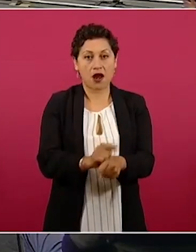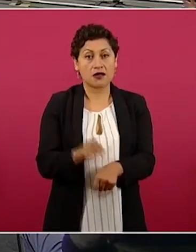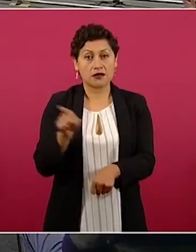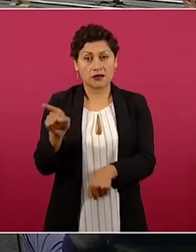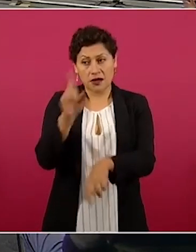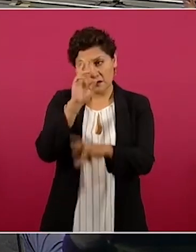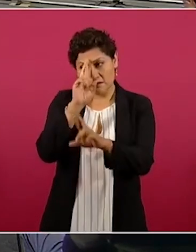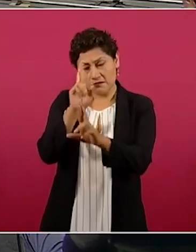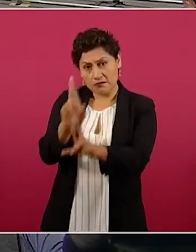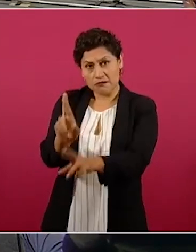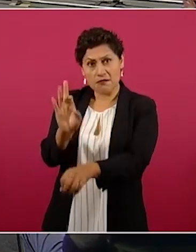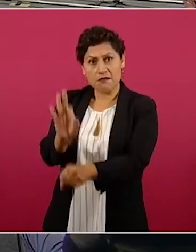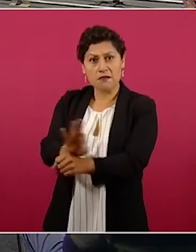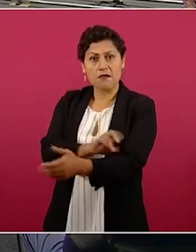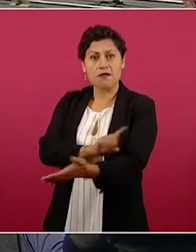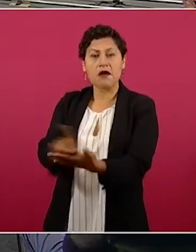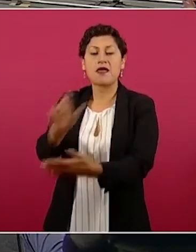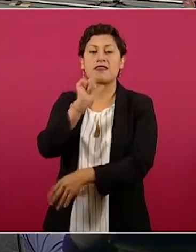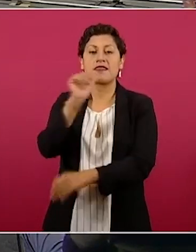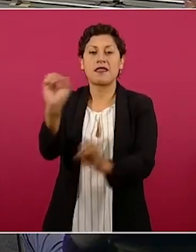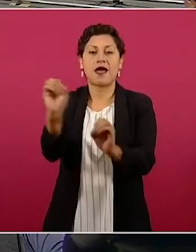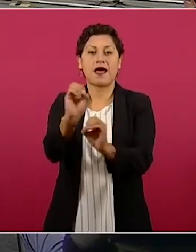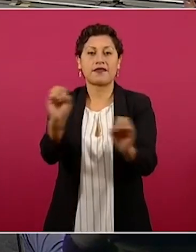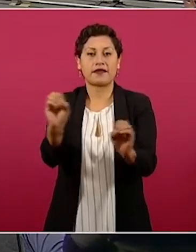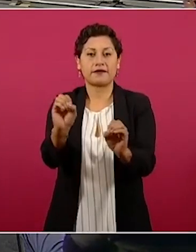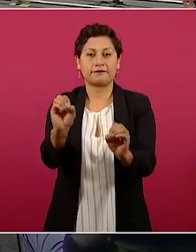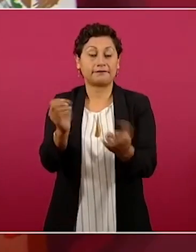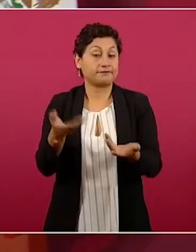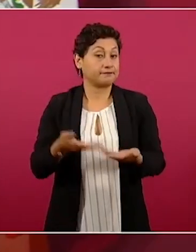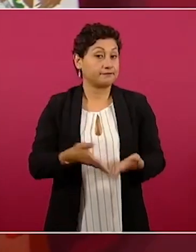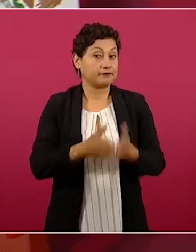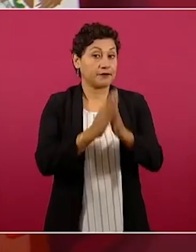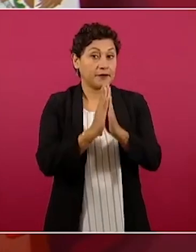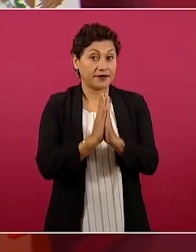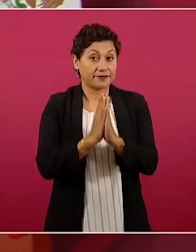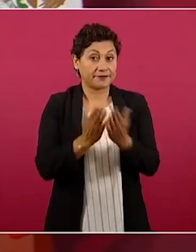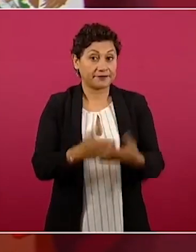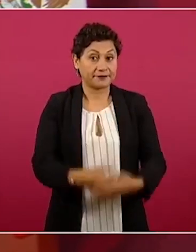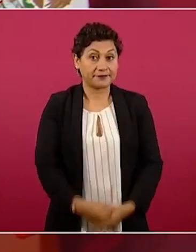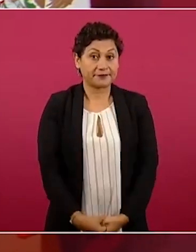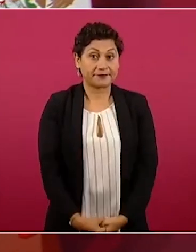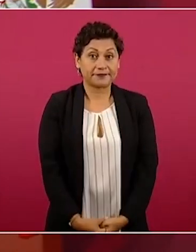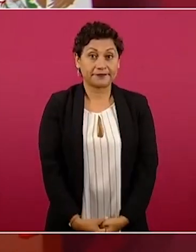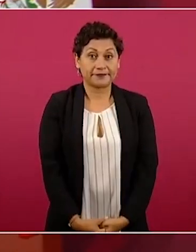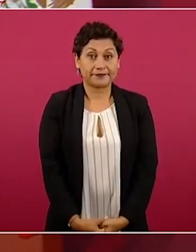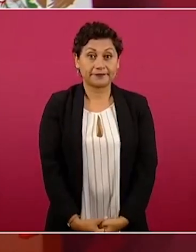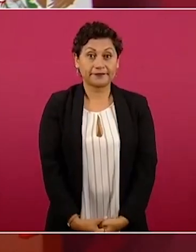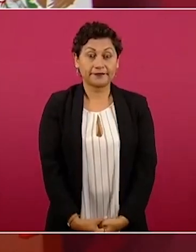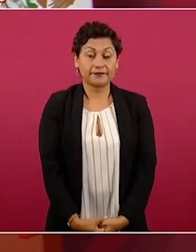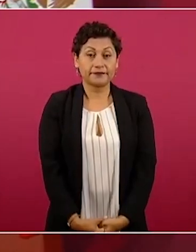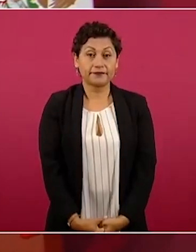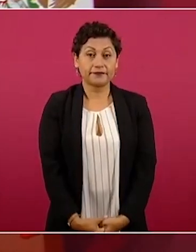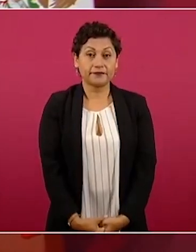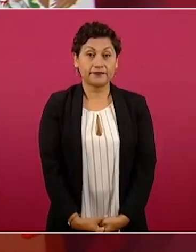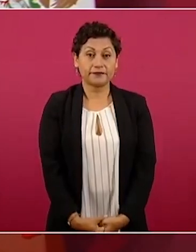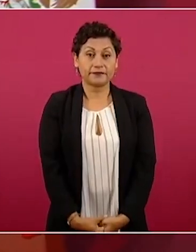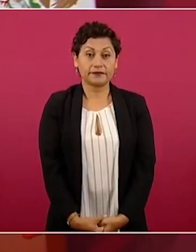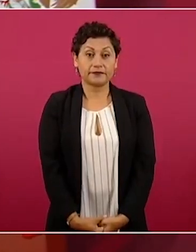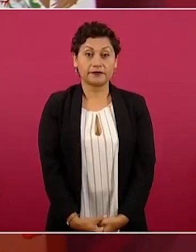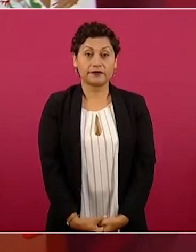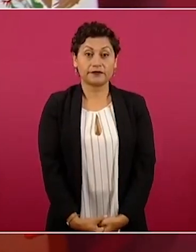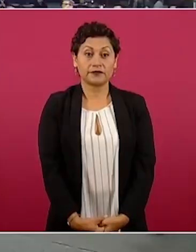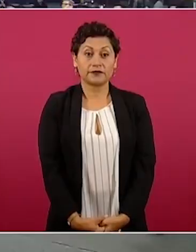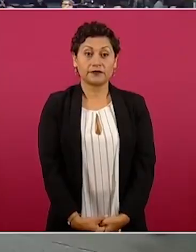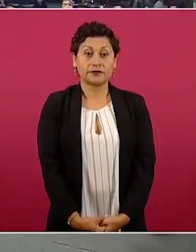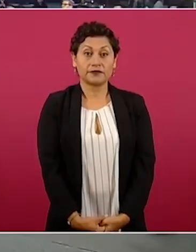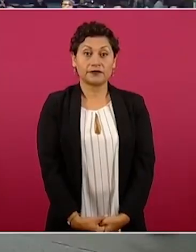sobre los delincuentes, pues escribió en esa misma red social que, como era de esperarse, López Obrador se enojó de que llamara bestias a sus socios